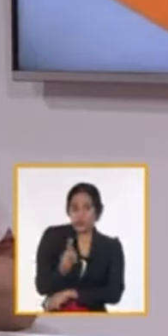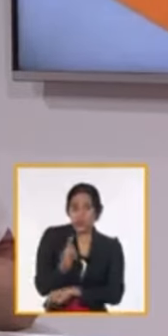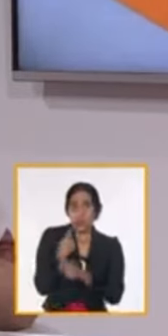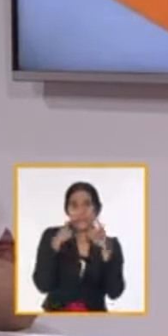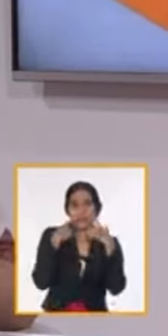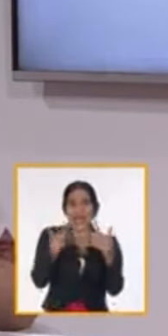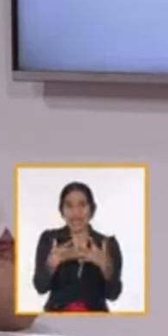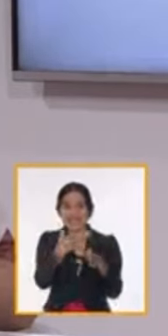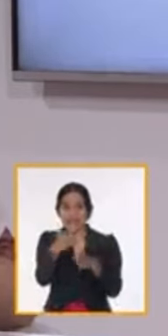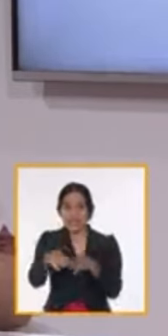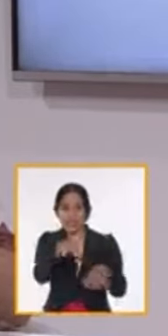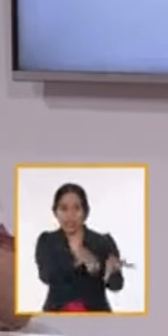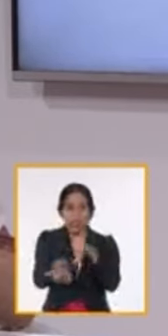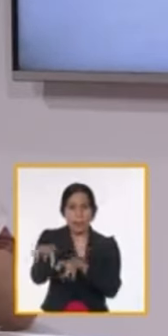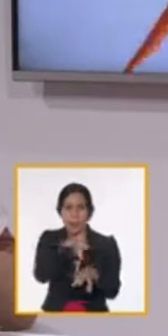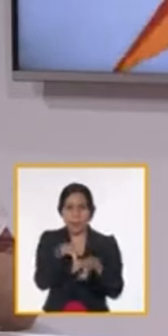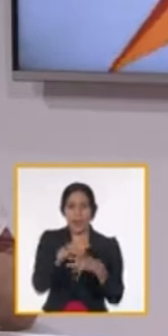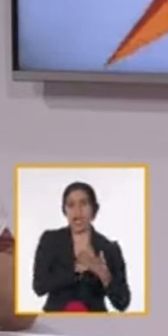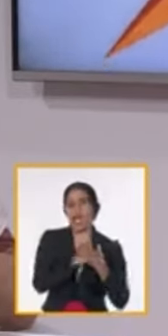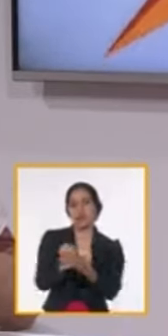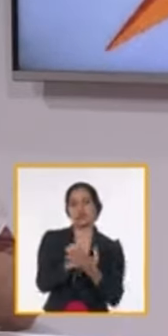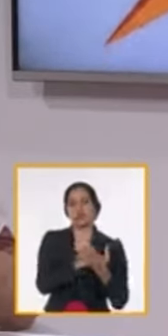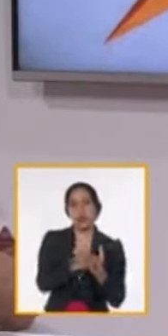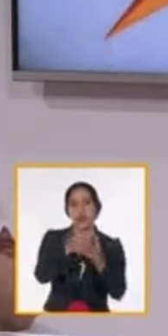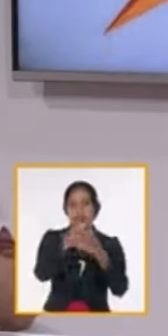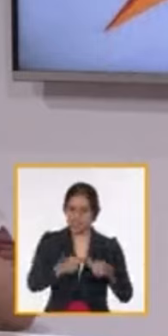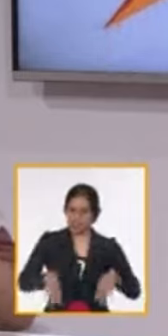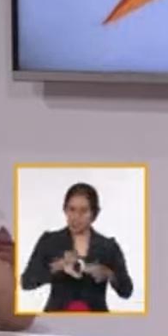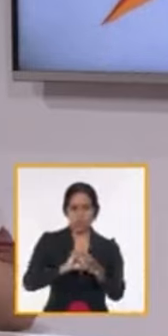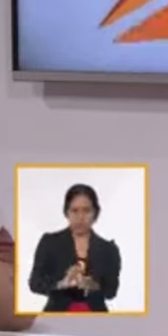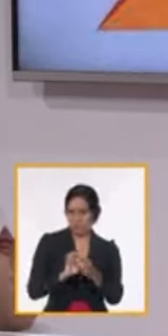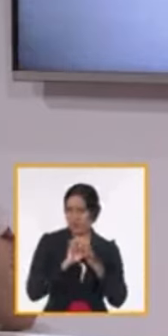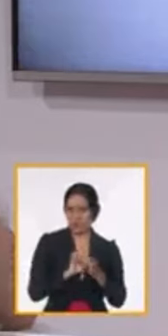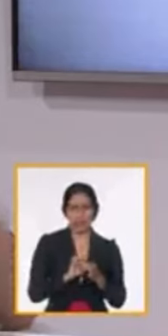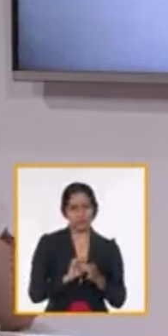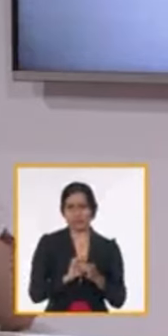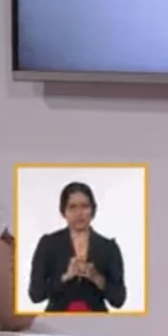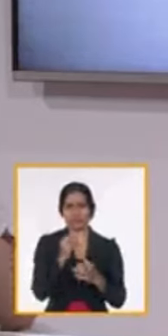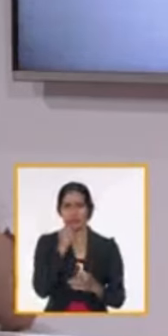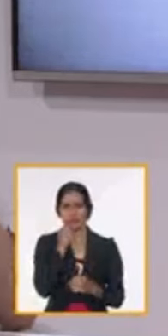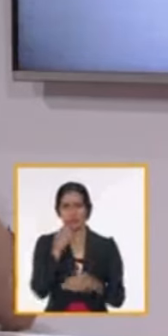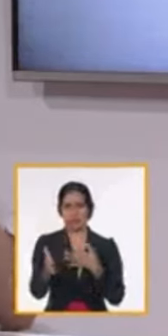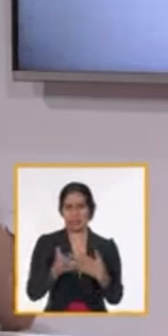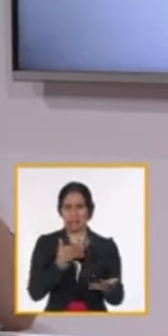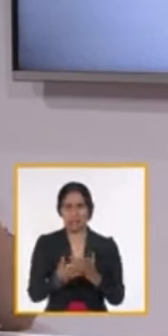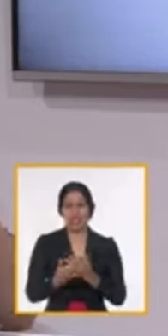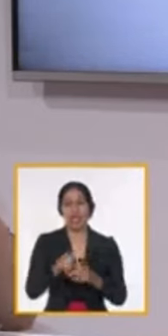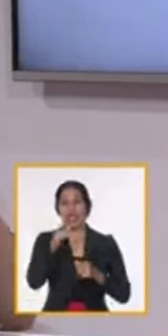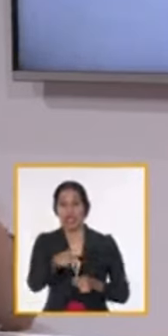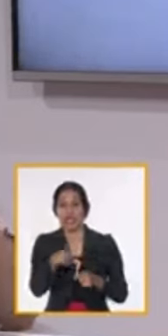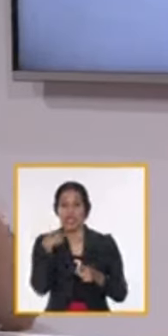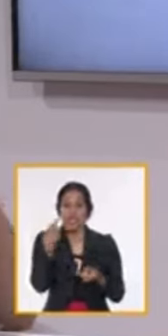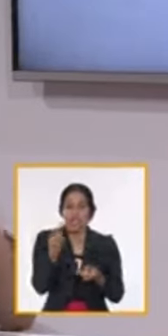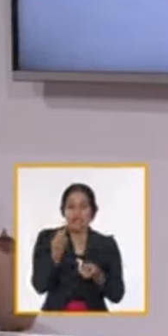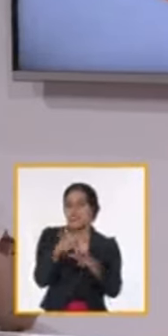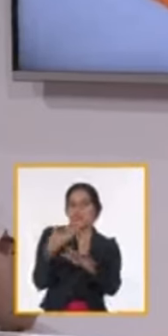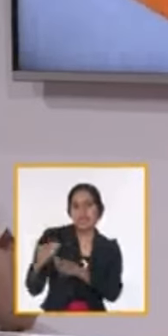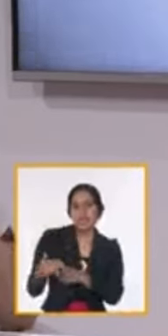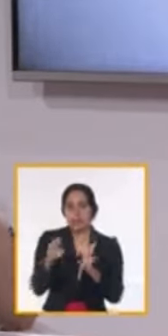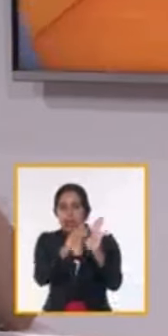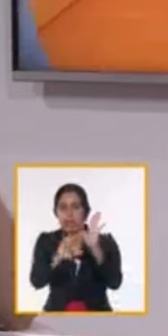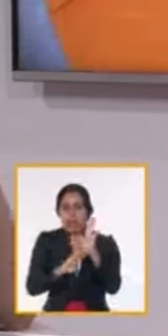instituciones que financian este genocidio a través de programas académicos que